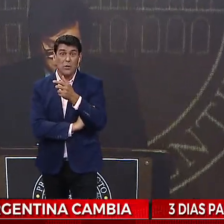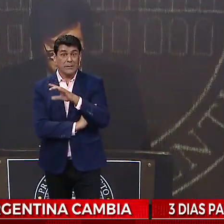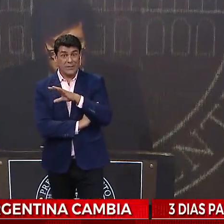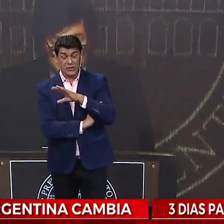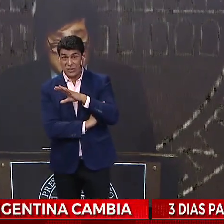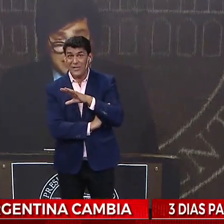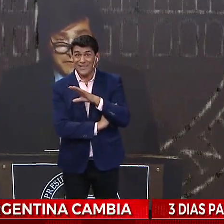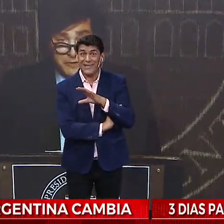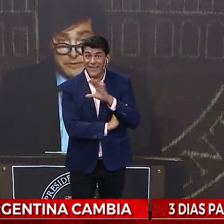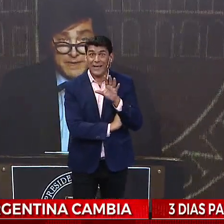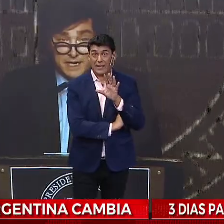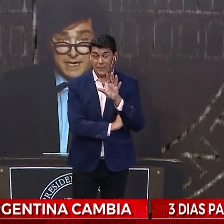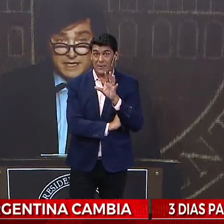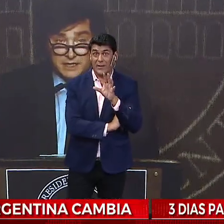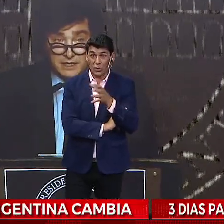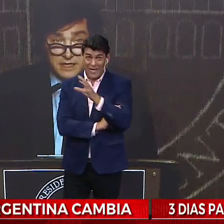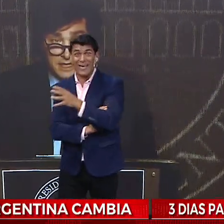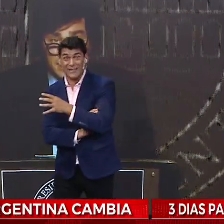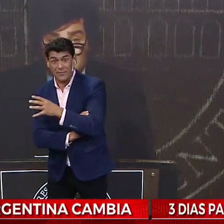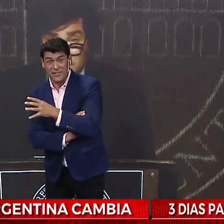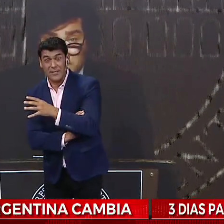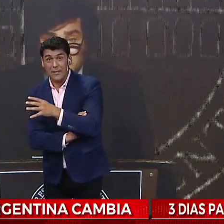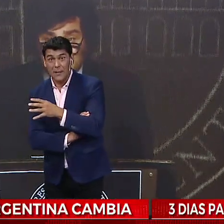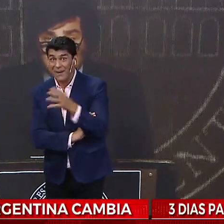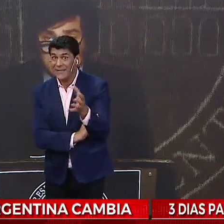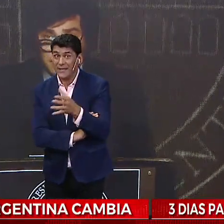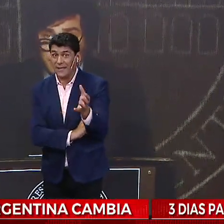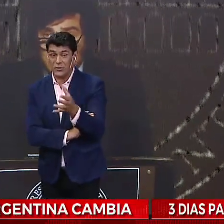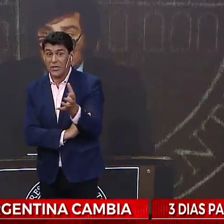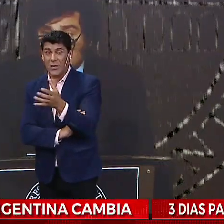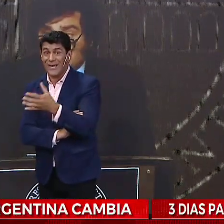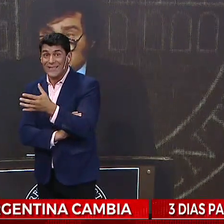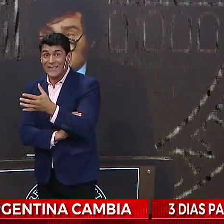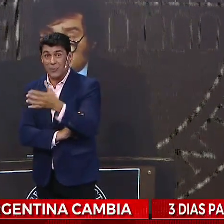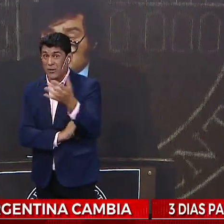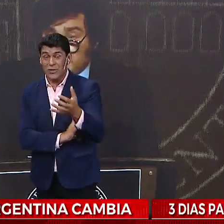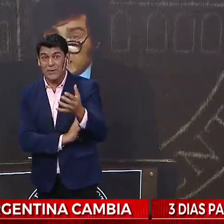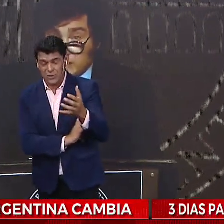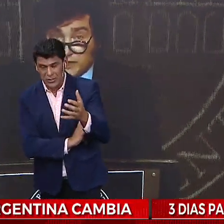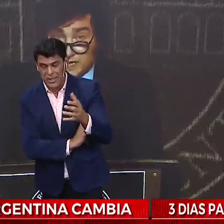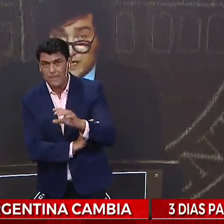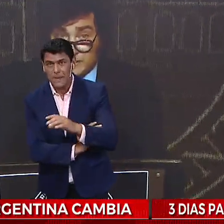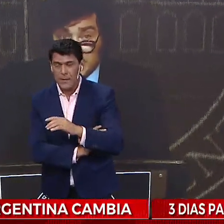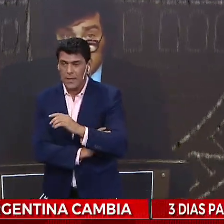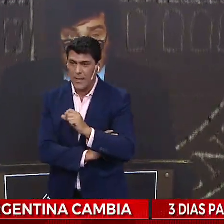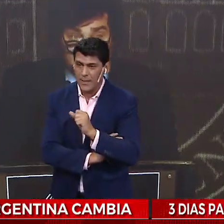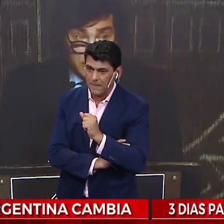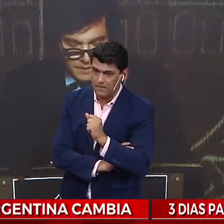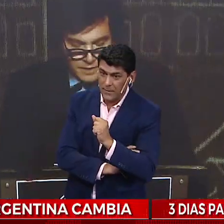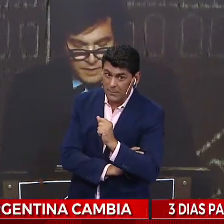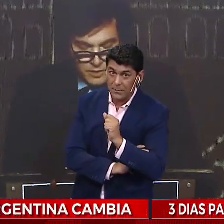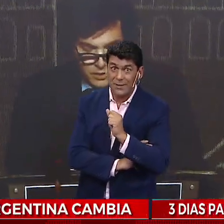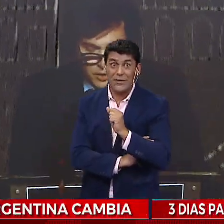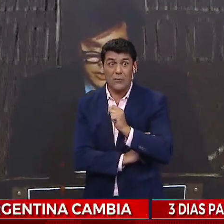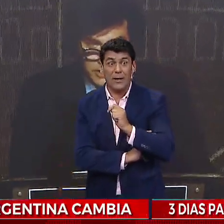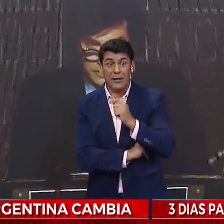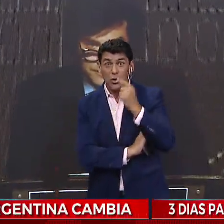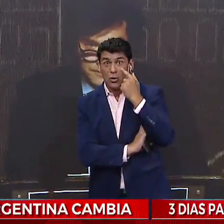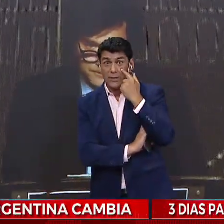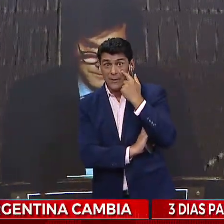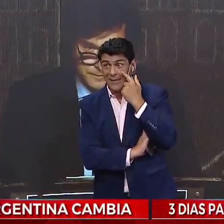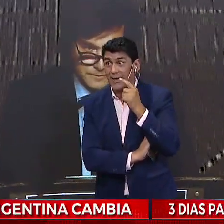kirchnerismo, negociación que tiene que dar Javier Milei, con la casta, ¿viste? Va a tener que negociar con la casta porque no tiene mayoría. ¿Qué